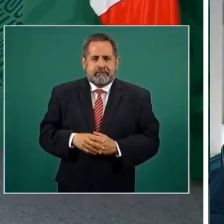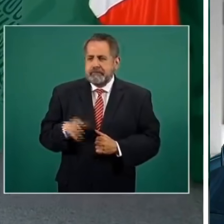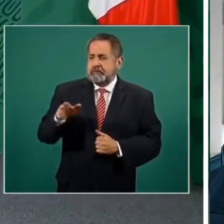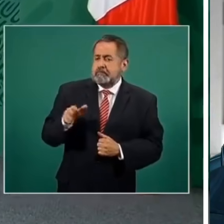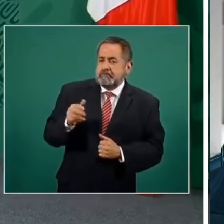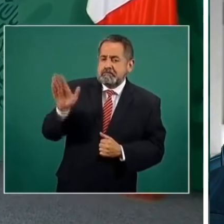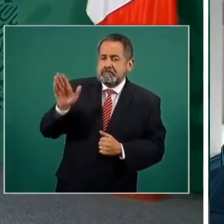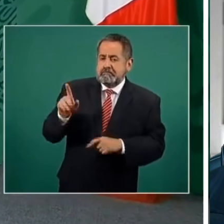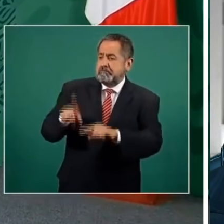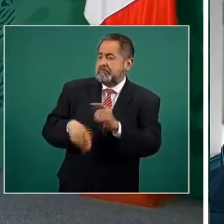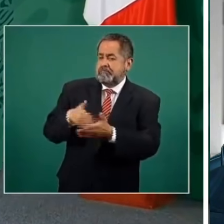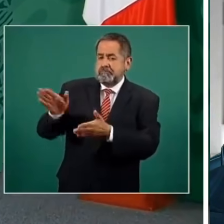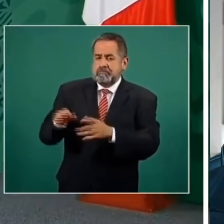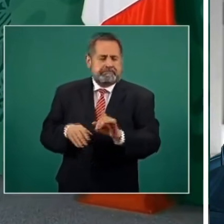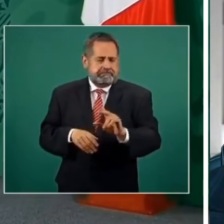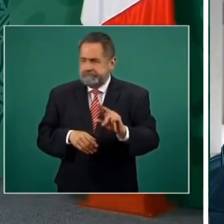deshacernos